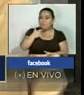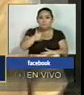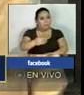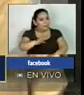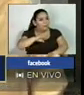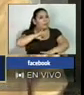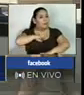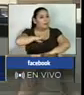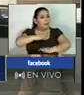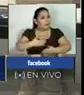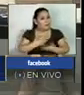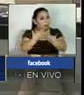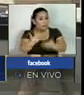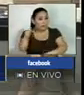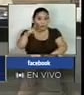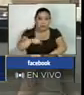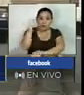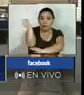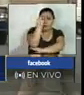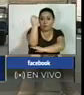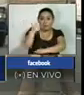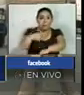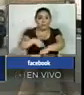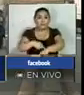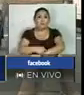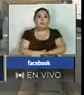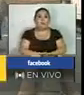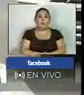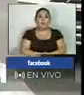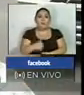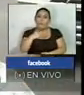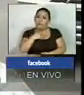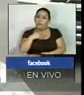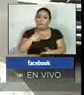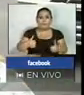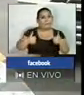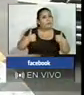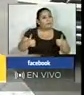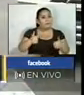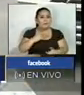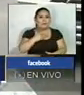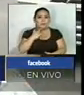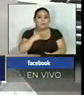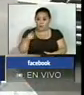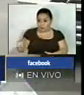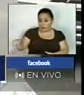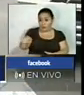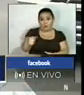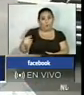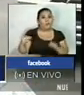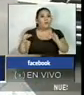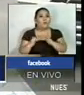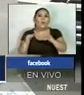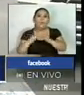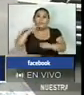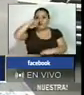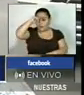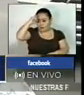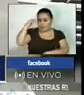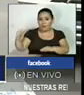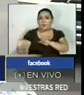de colaborar en tiempo de emergencia. Pues la verdad me siento bien porque ellas son trabajadoras como nosotros y